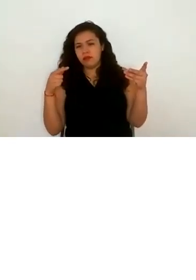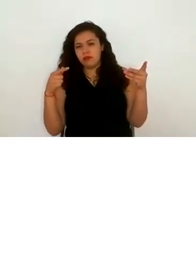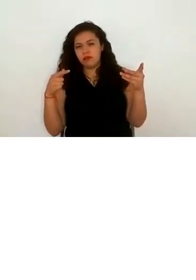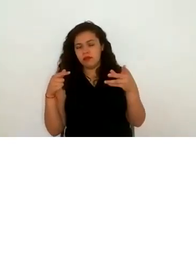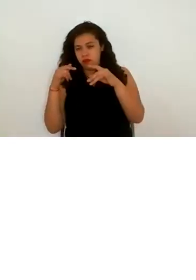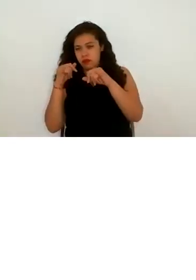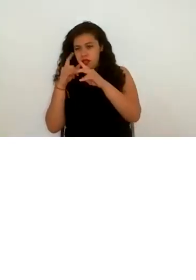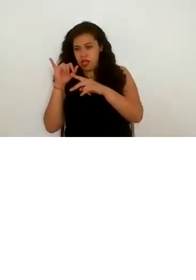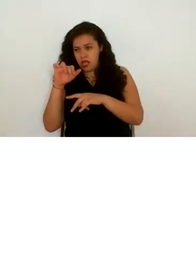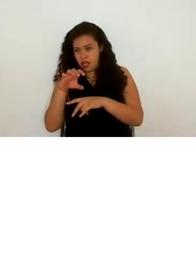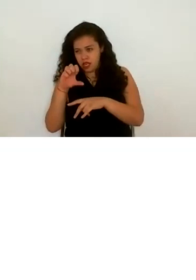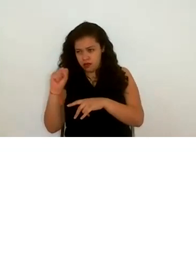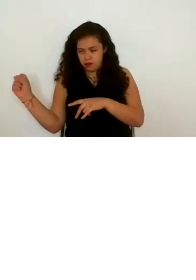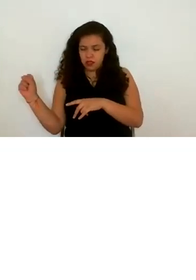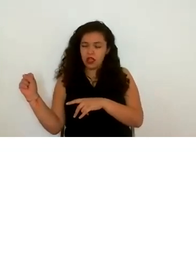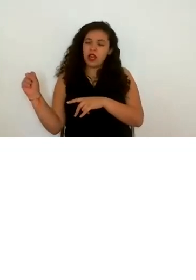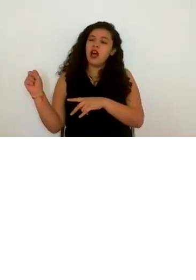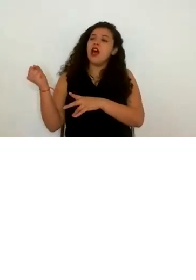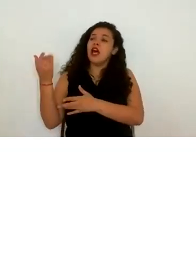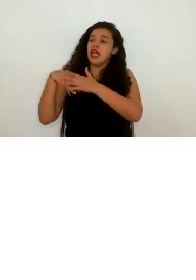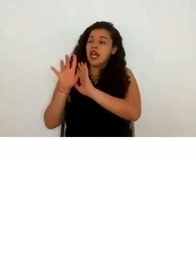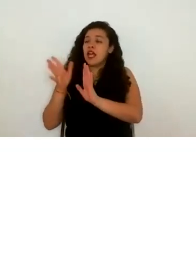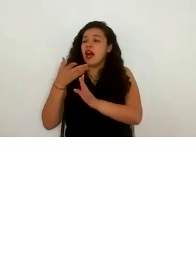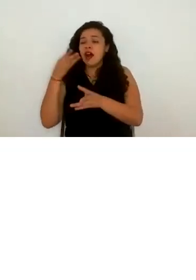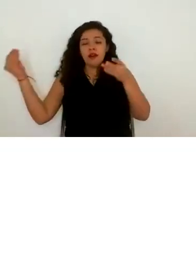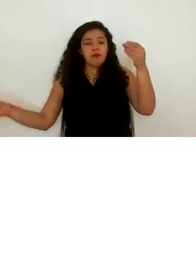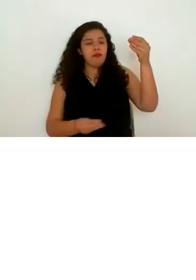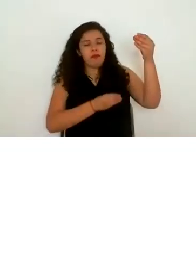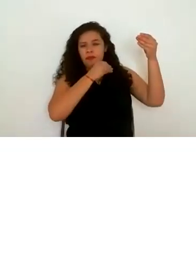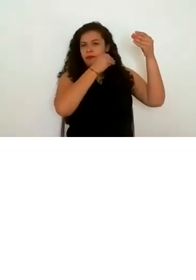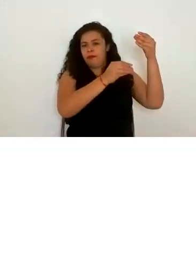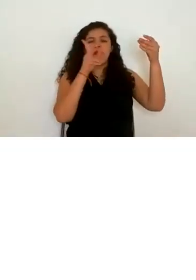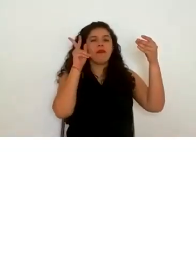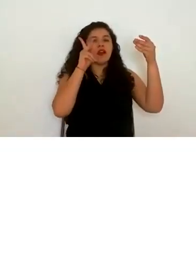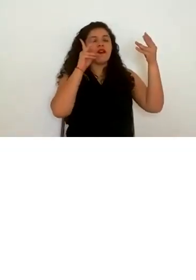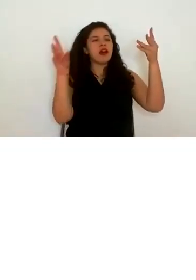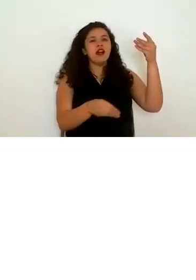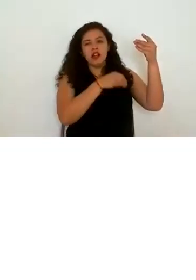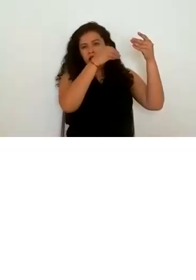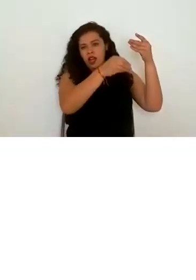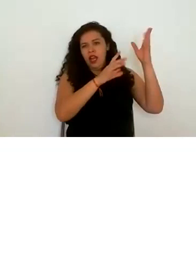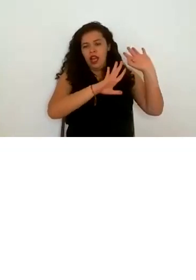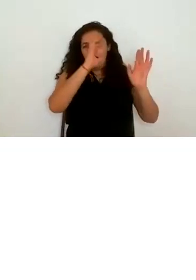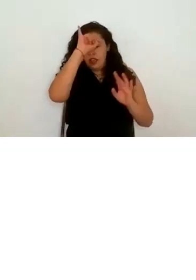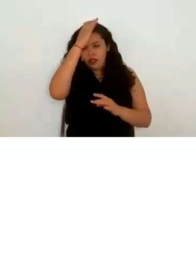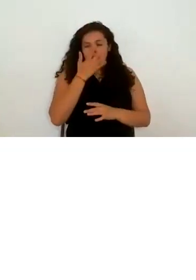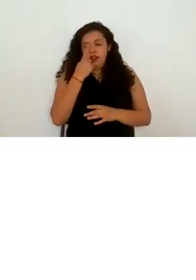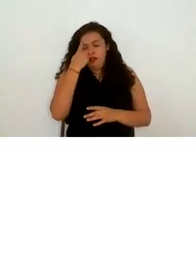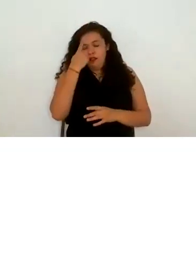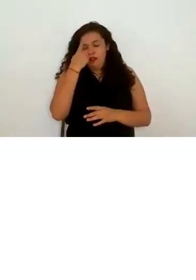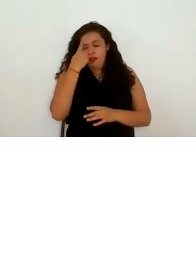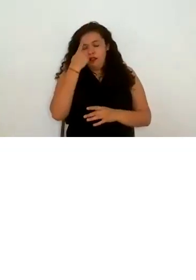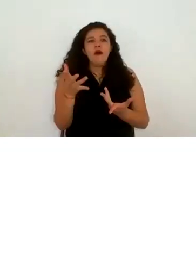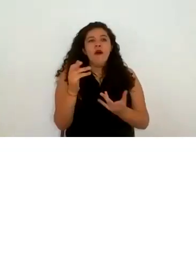en el apartado de prestaciones sociales, la evidencia, el PDF, la imagen de su alta